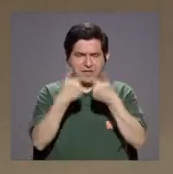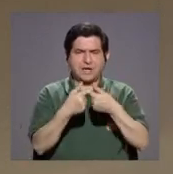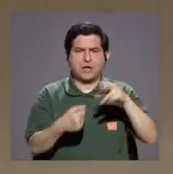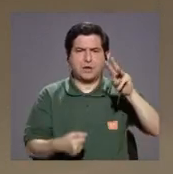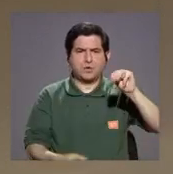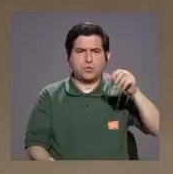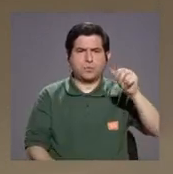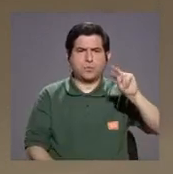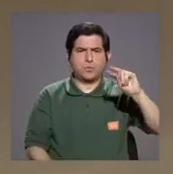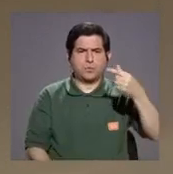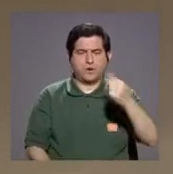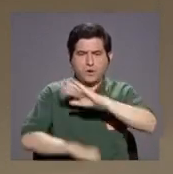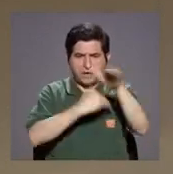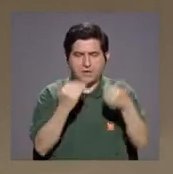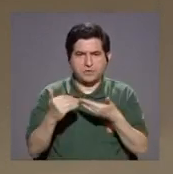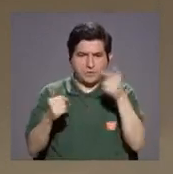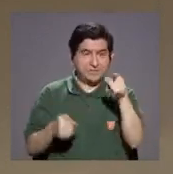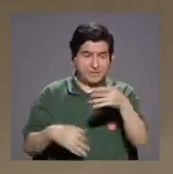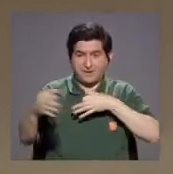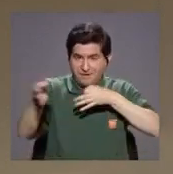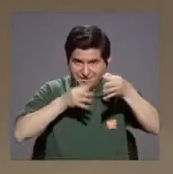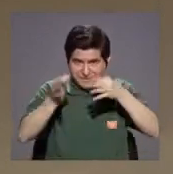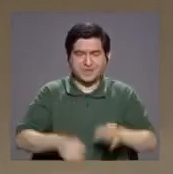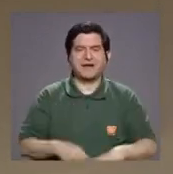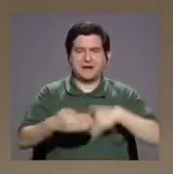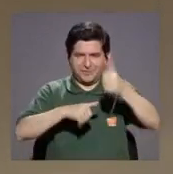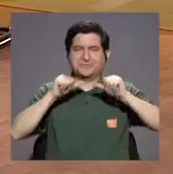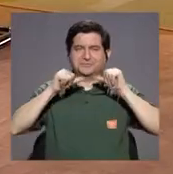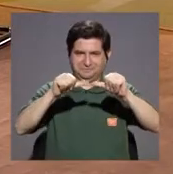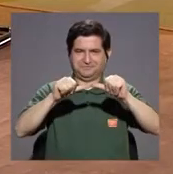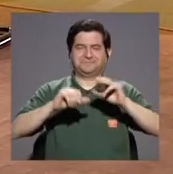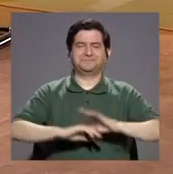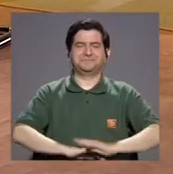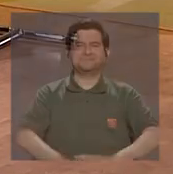en todas las cosas que don franco nos va a contar regresamos